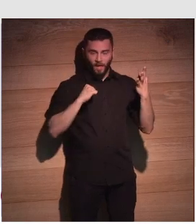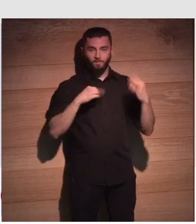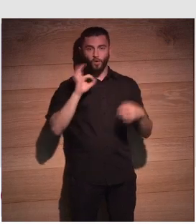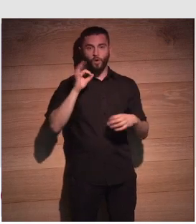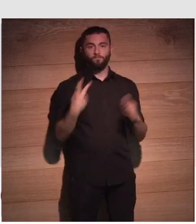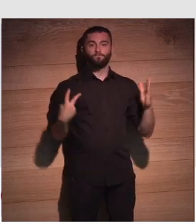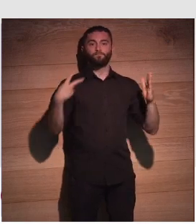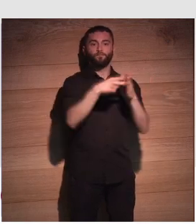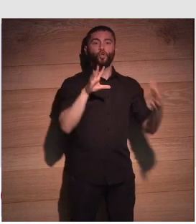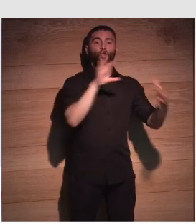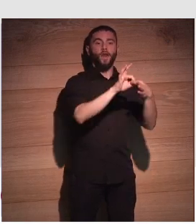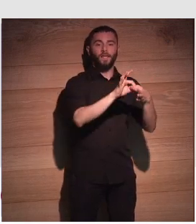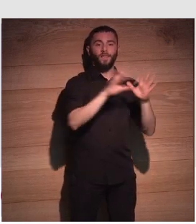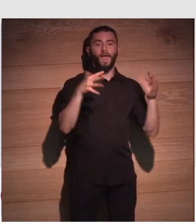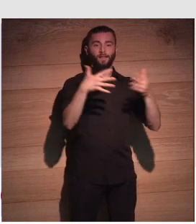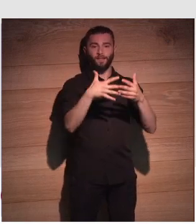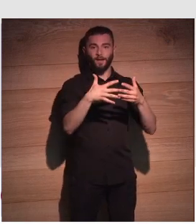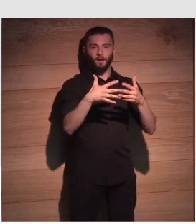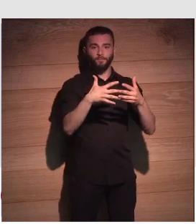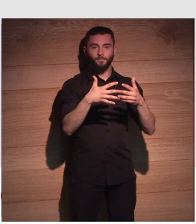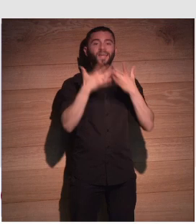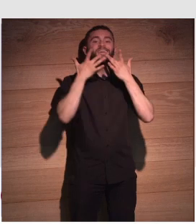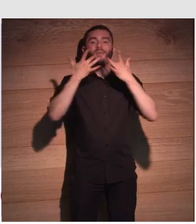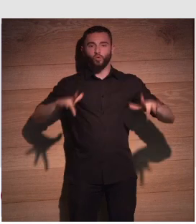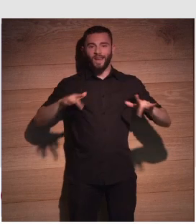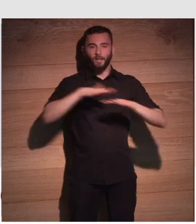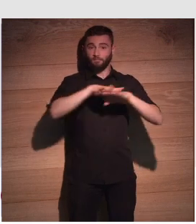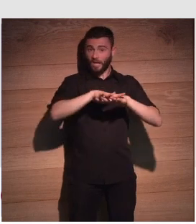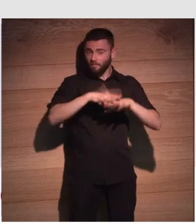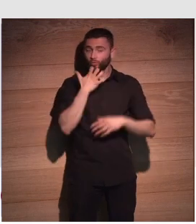conectividad a Internet, neutralidad de la red, por ejemplo,